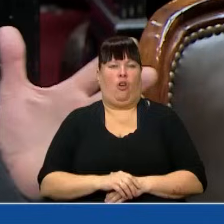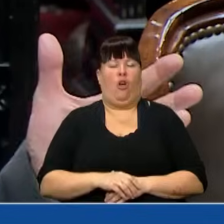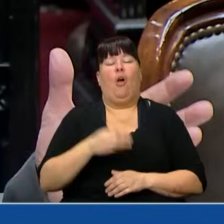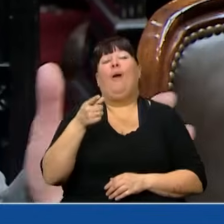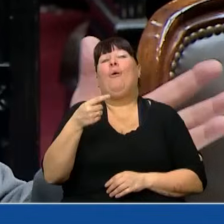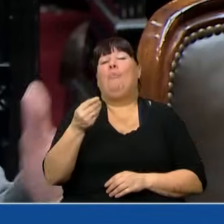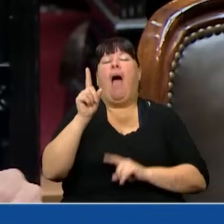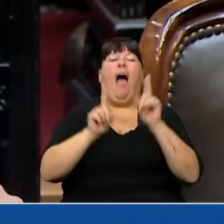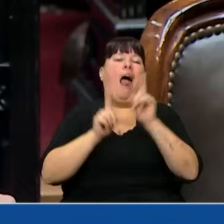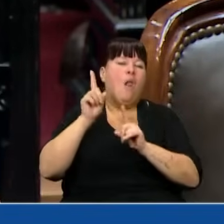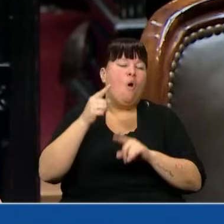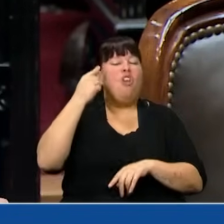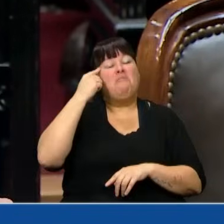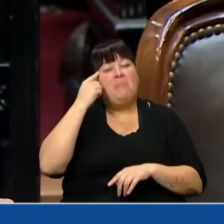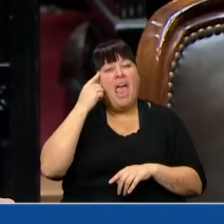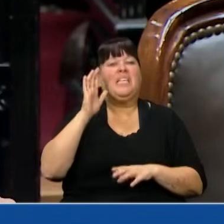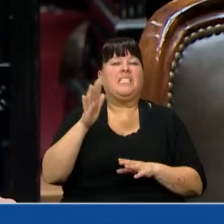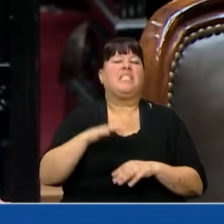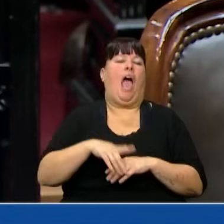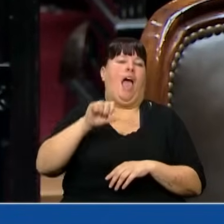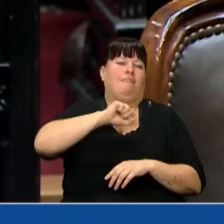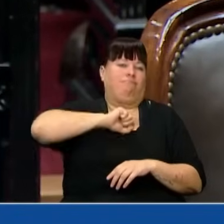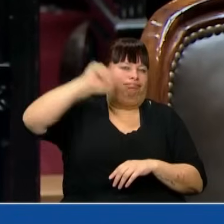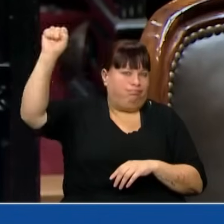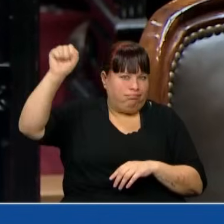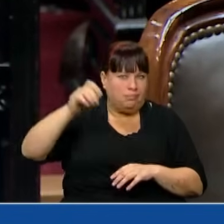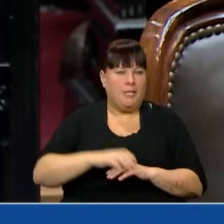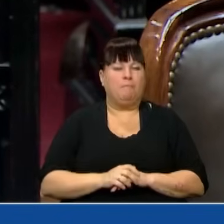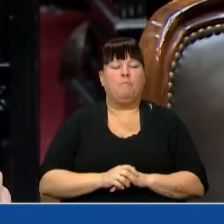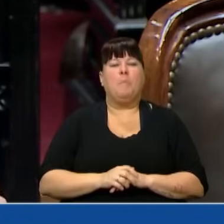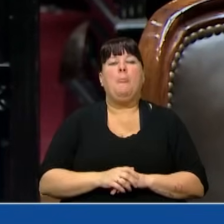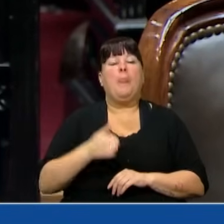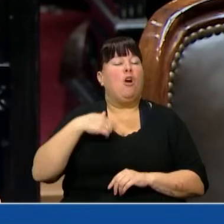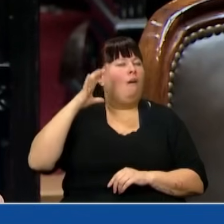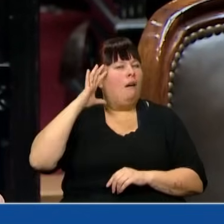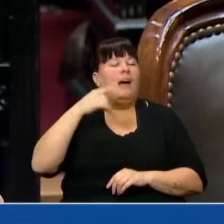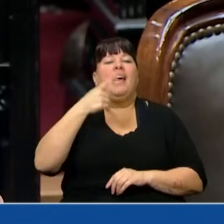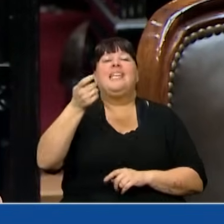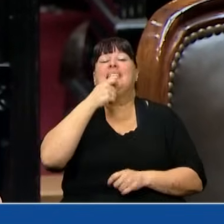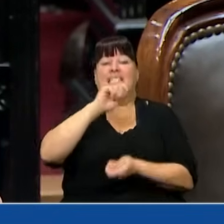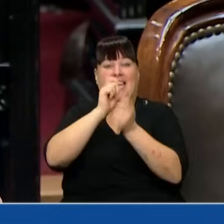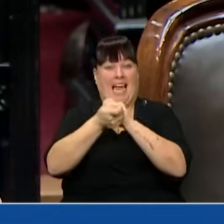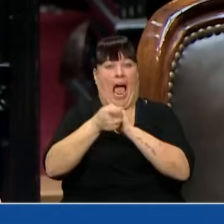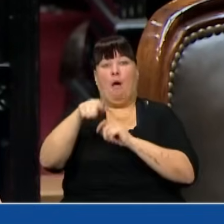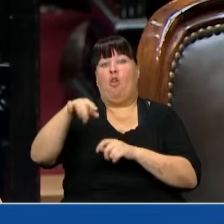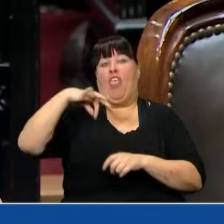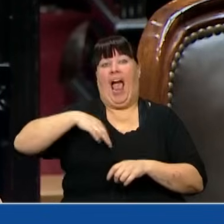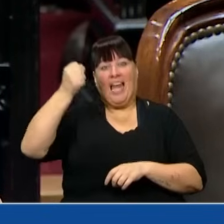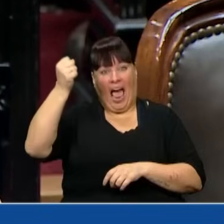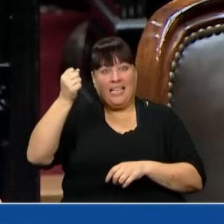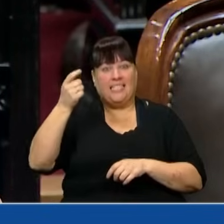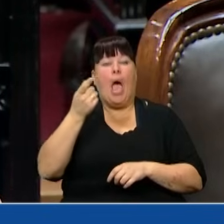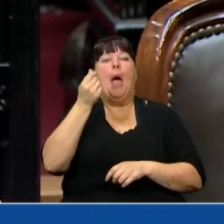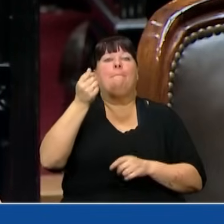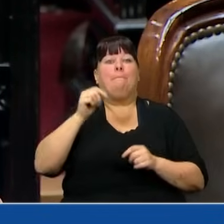porque alguno por ahí apuesta a la hiperinflación. Hoy escuché esto: si los cambios de ganancia se van a